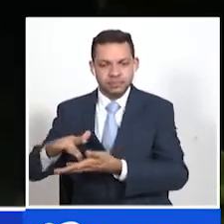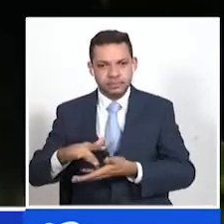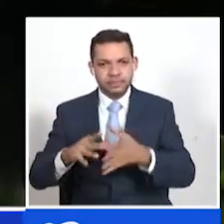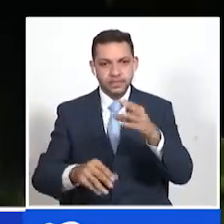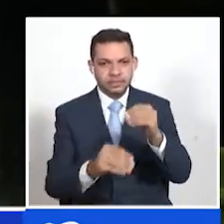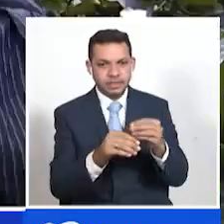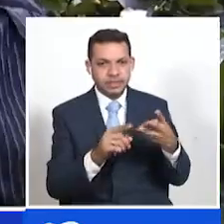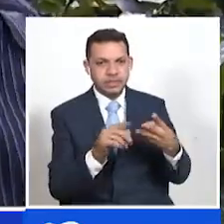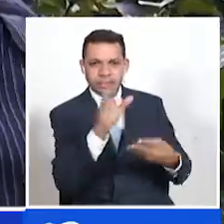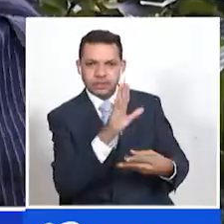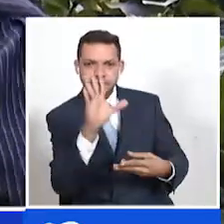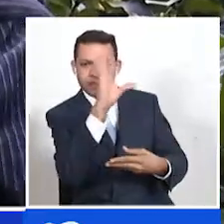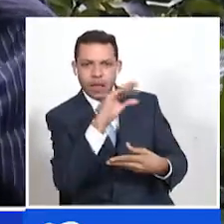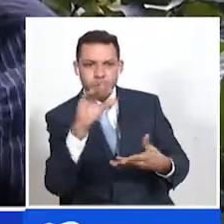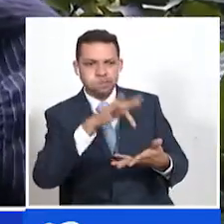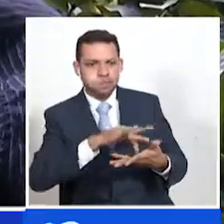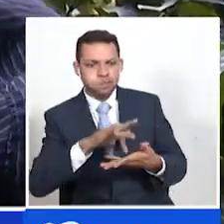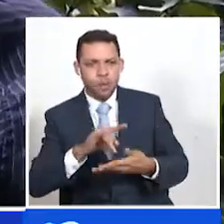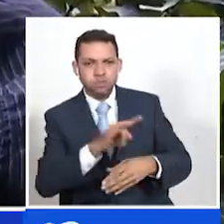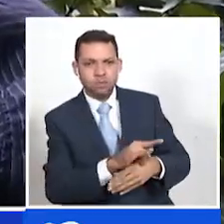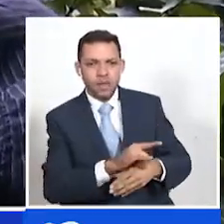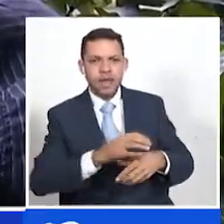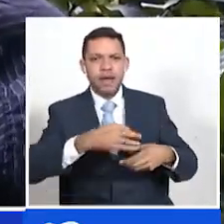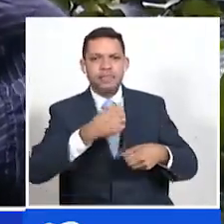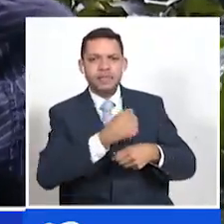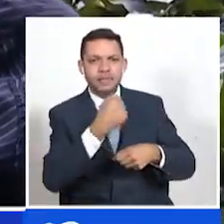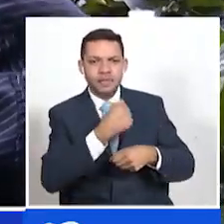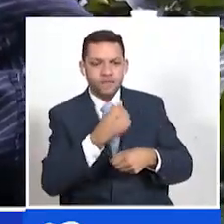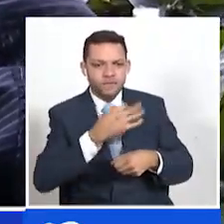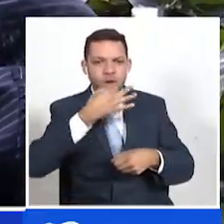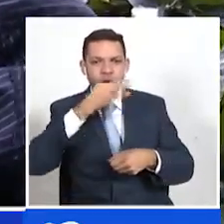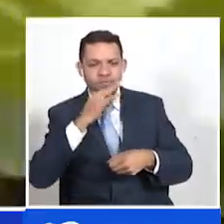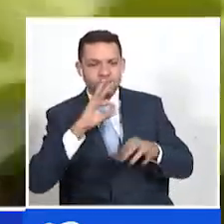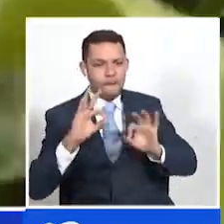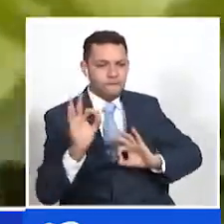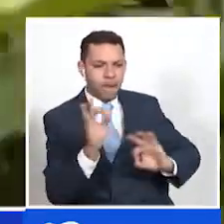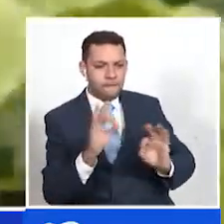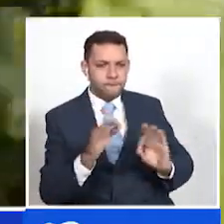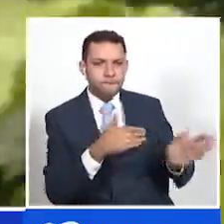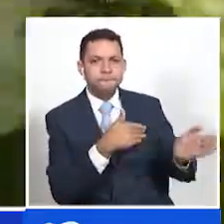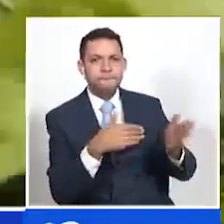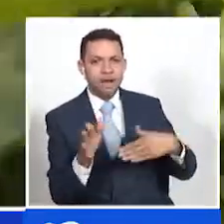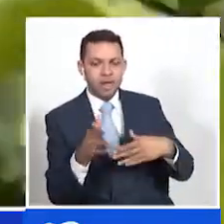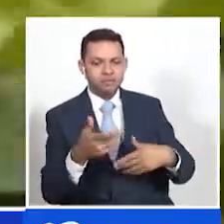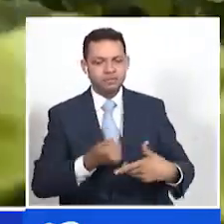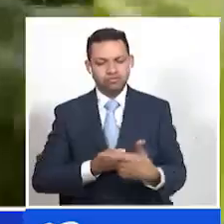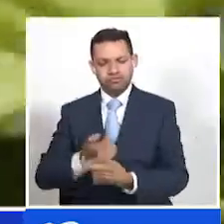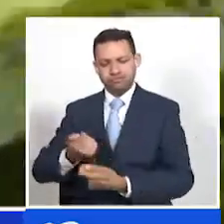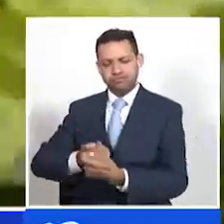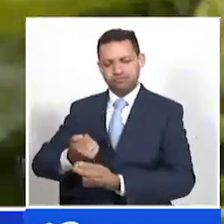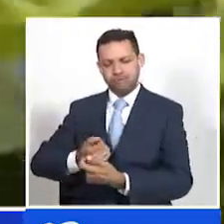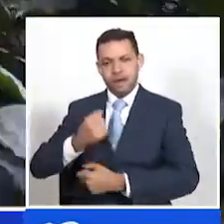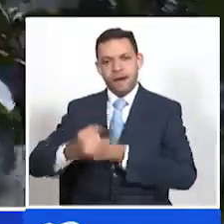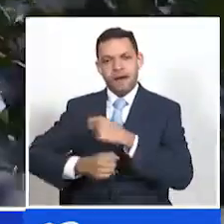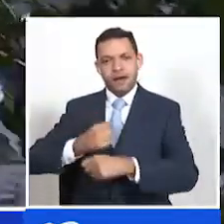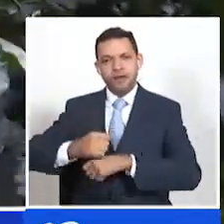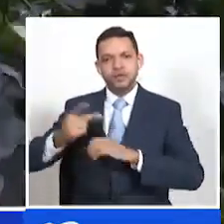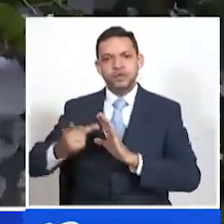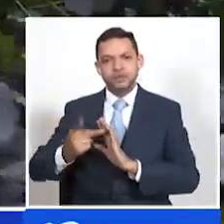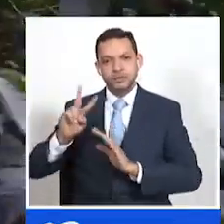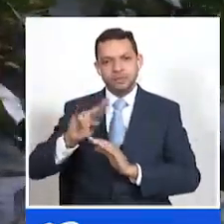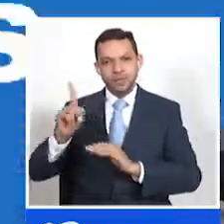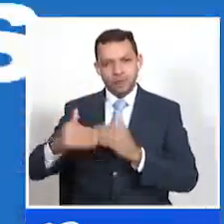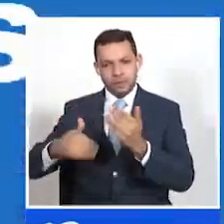En el Quindío, autoridades y gremio cafetero ajustan detalles para el plan cosecha de este primer semestre del año